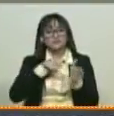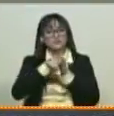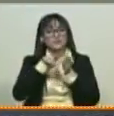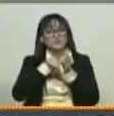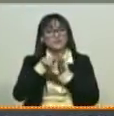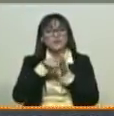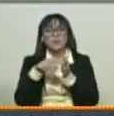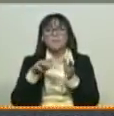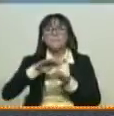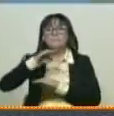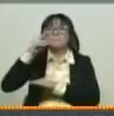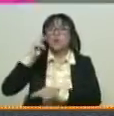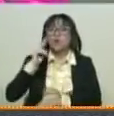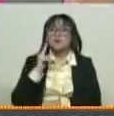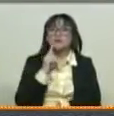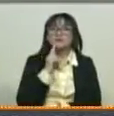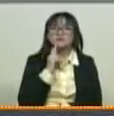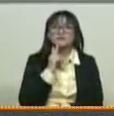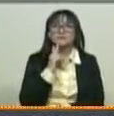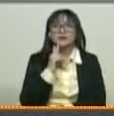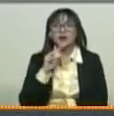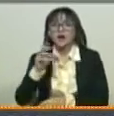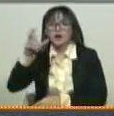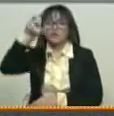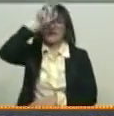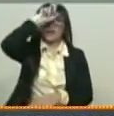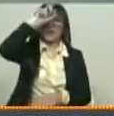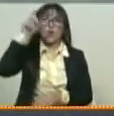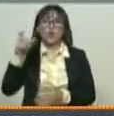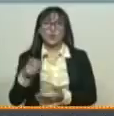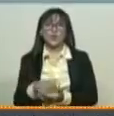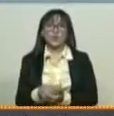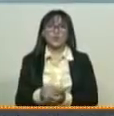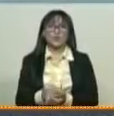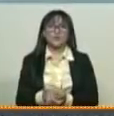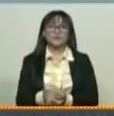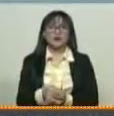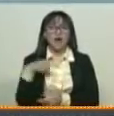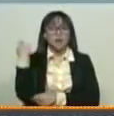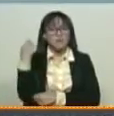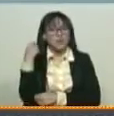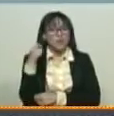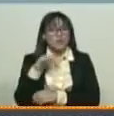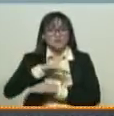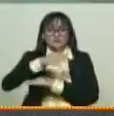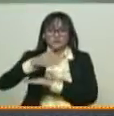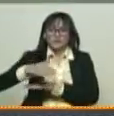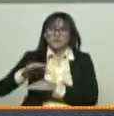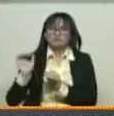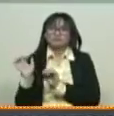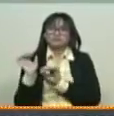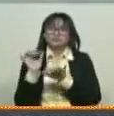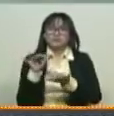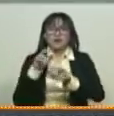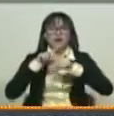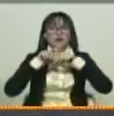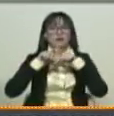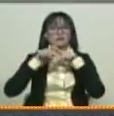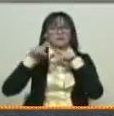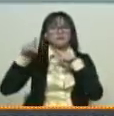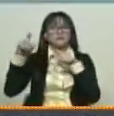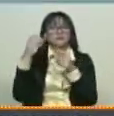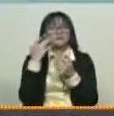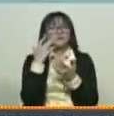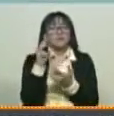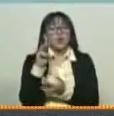el Pico Bolívar, en los médanos de Coro, en las llanuras de Apure. Fuimos también al Guaraíra Repano, por allá vimos